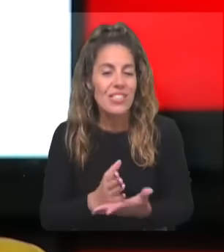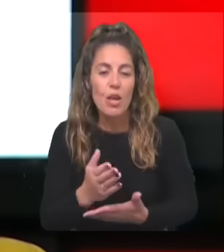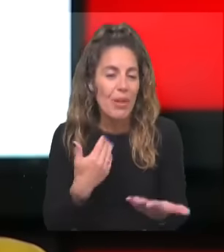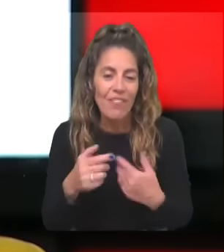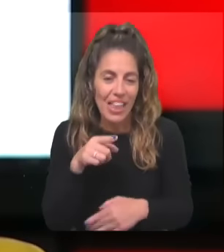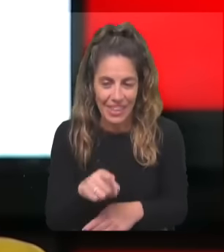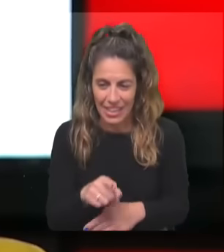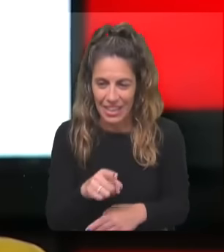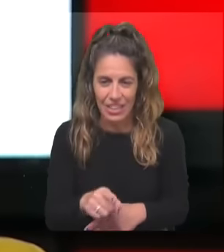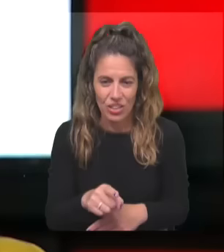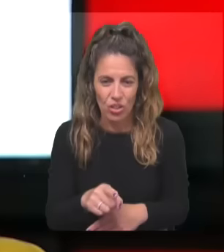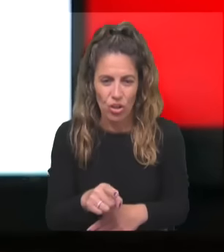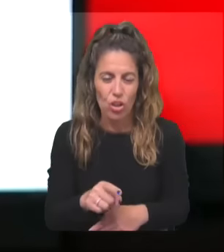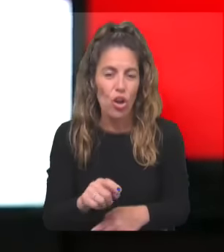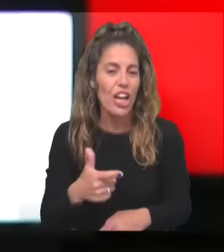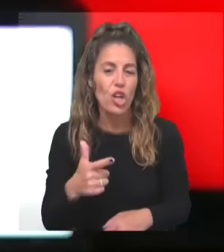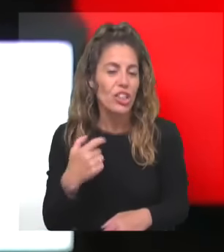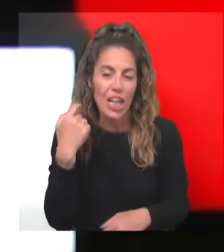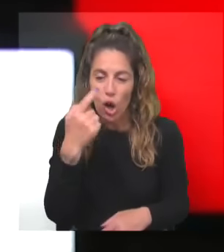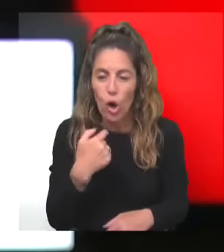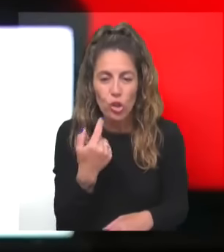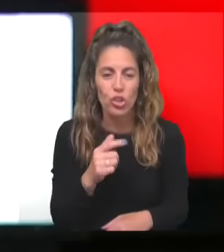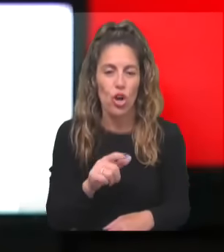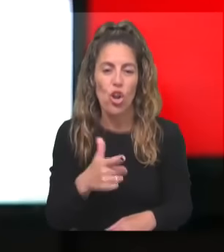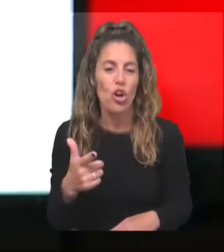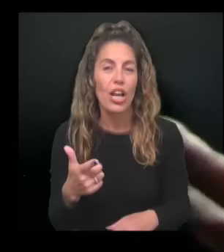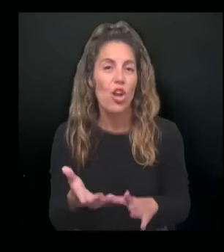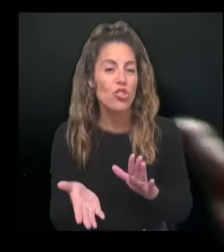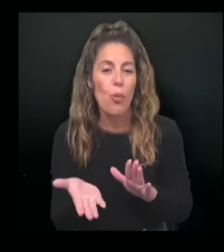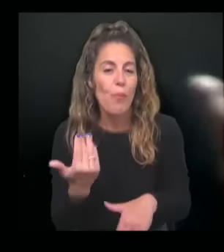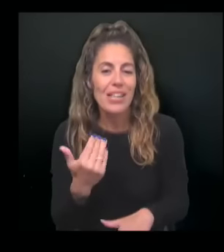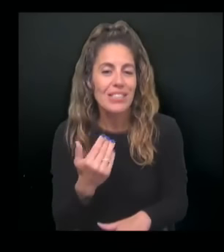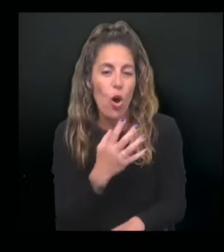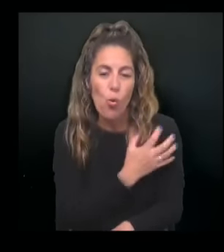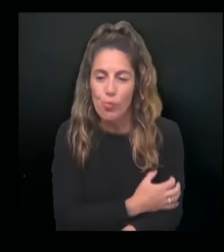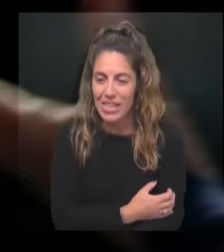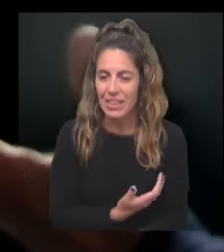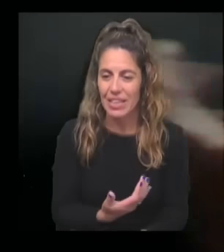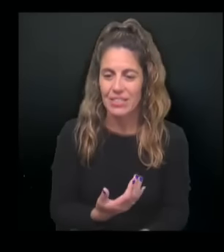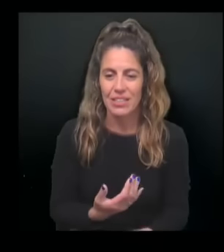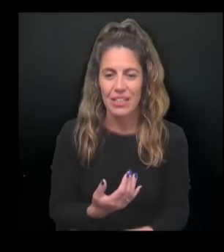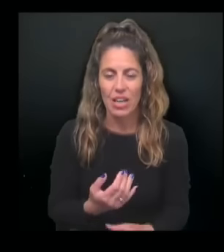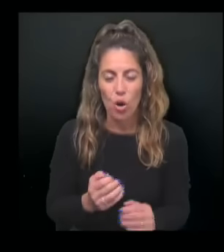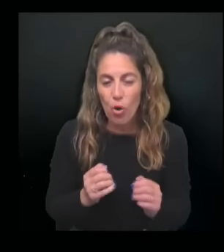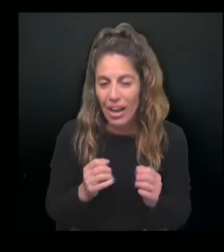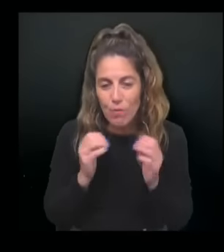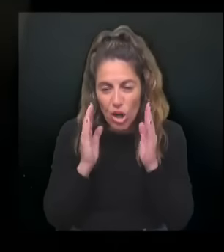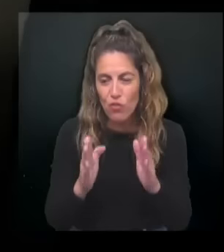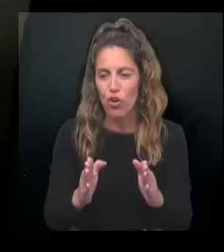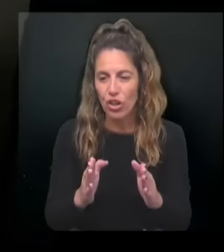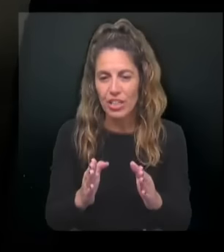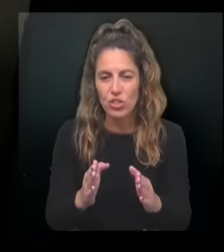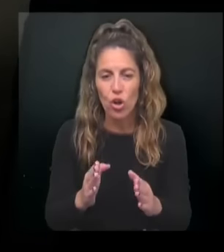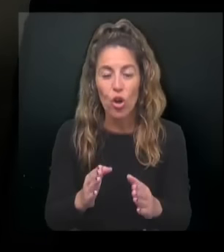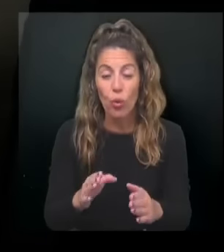¿no? De los sin rostro, los más vulnerables, pone el foco en eso. Nos exhorta, cuando yo escucho a Marco decir, no, todo está perdido,